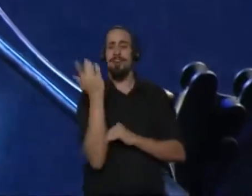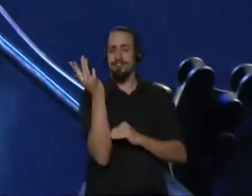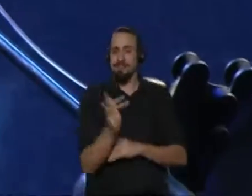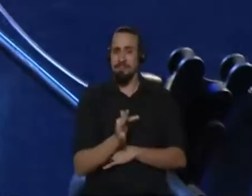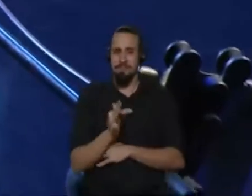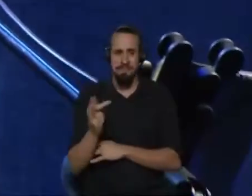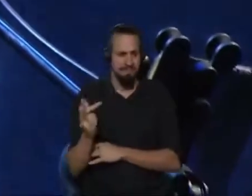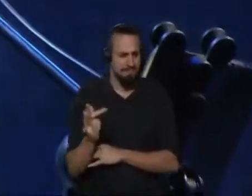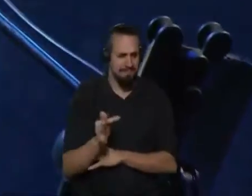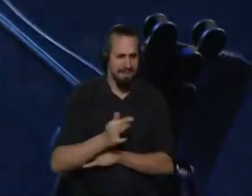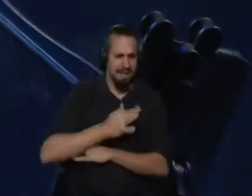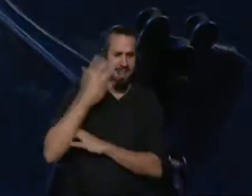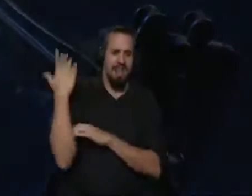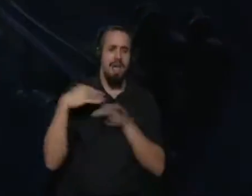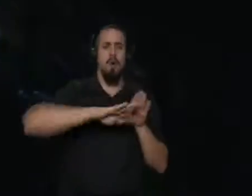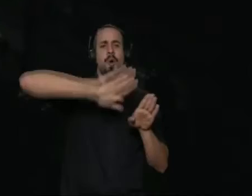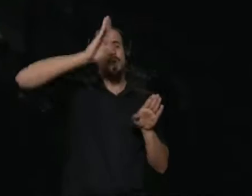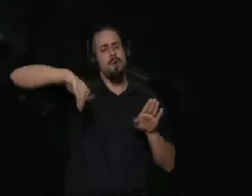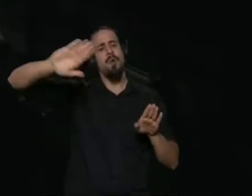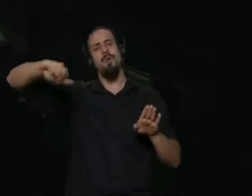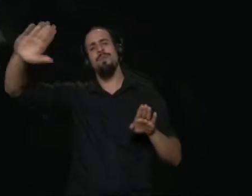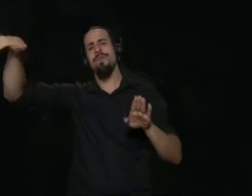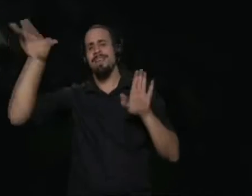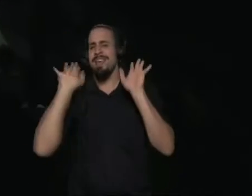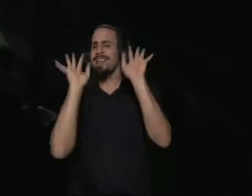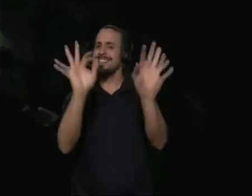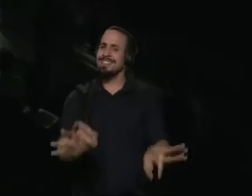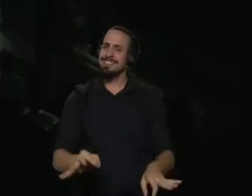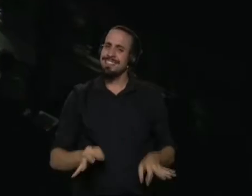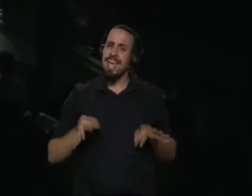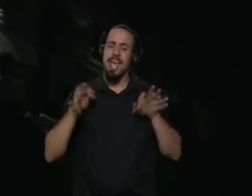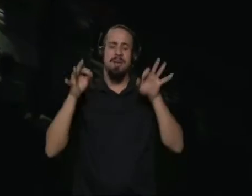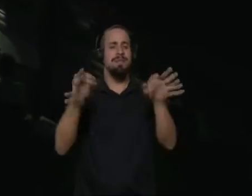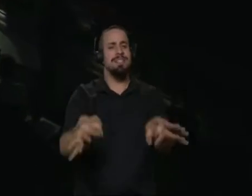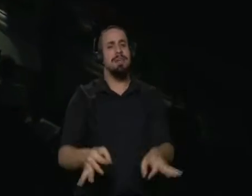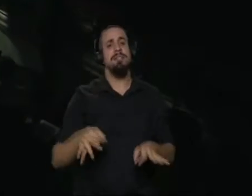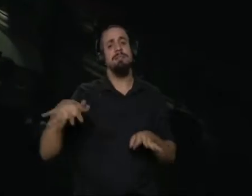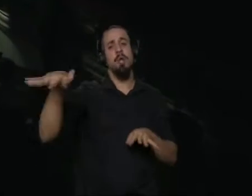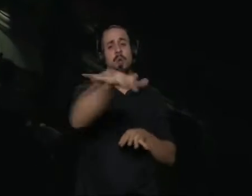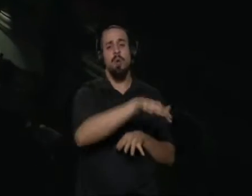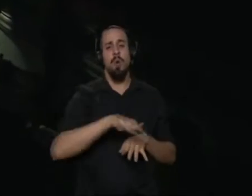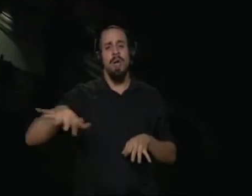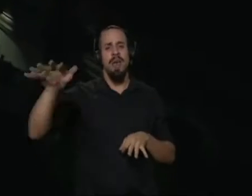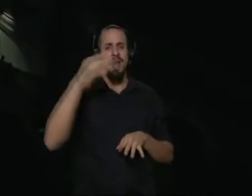la cumbre, por siempre en el mismo sitio.